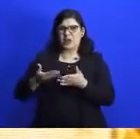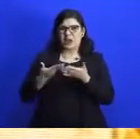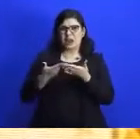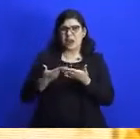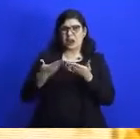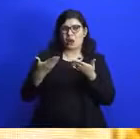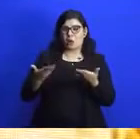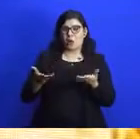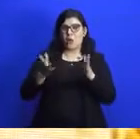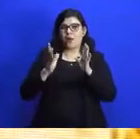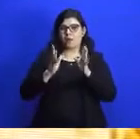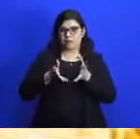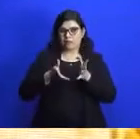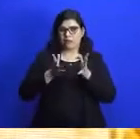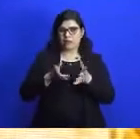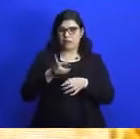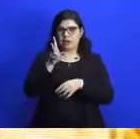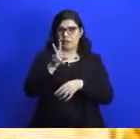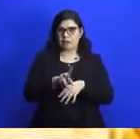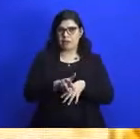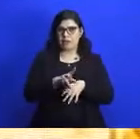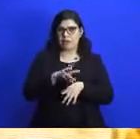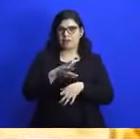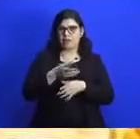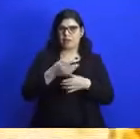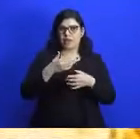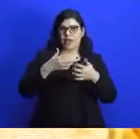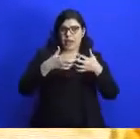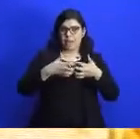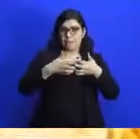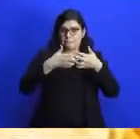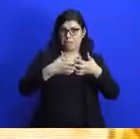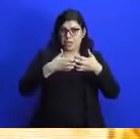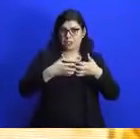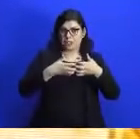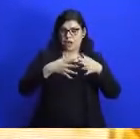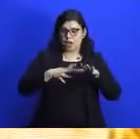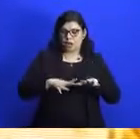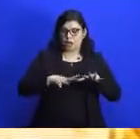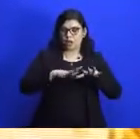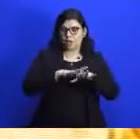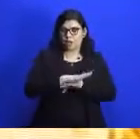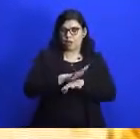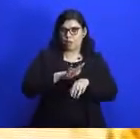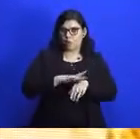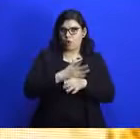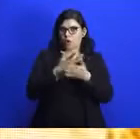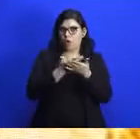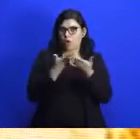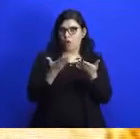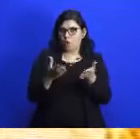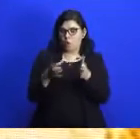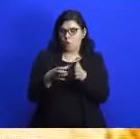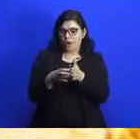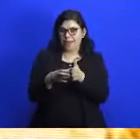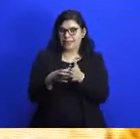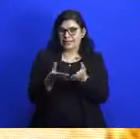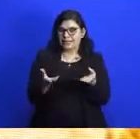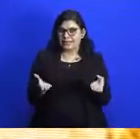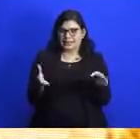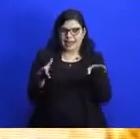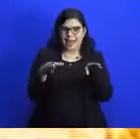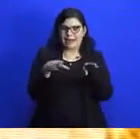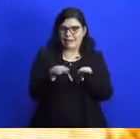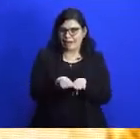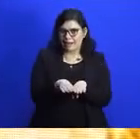nosotros hemos cambiado muchísimo como empresa, porque hoy en día tenemos un empaque prácticamente cerrado.